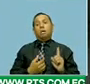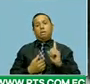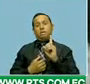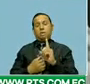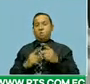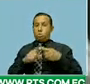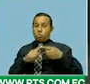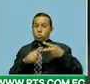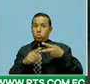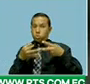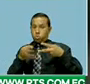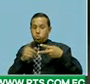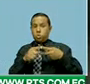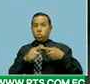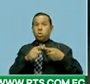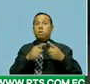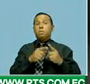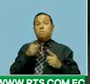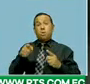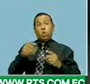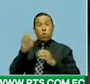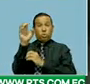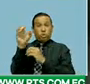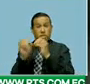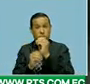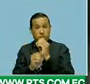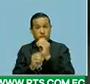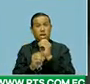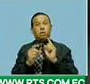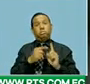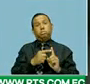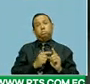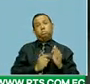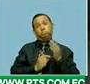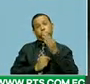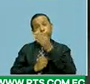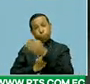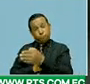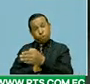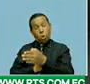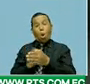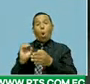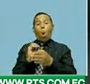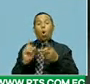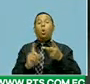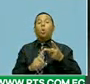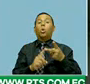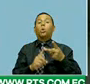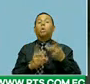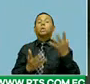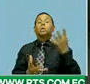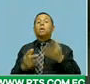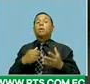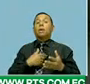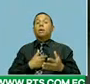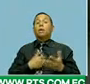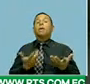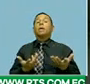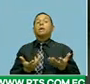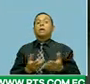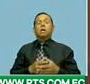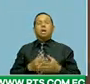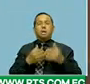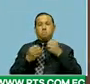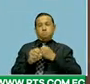opciones la una comparencia a la agencia nacional de tránsito ante los 112 peda tarios o la segunda opción es hacerlo a través de líder